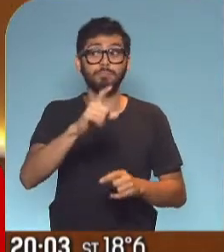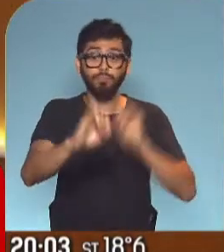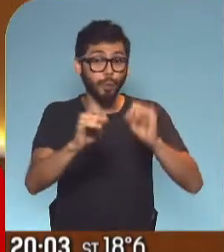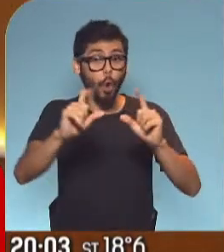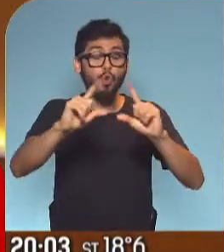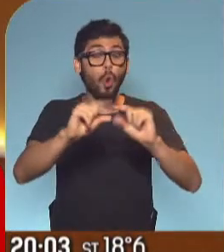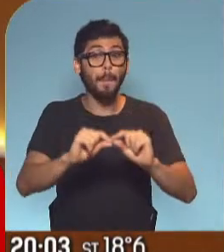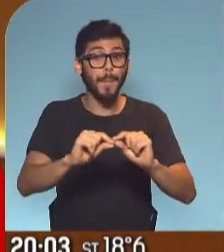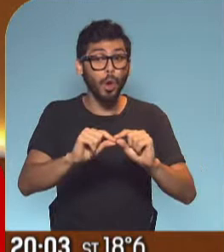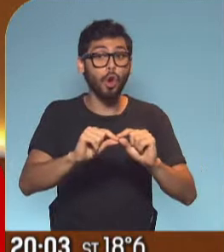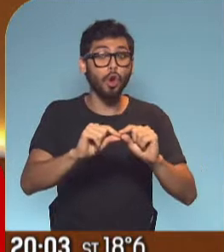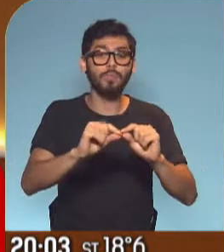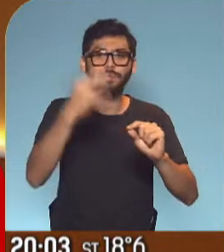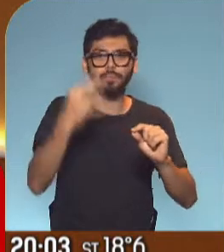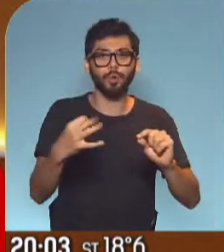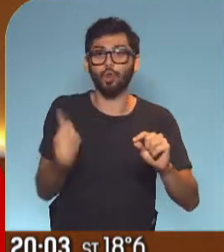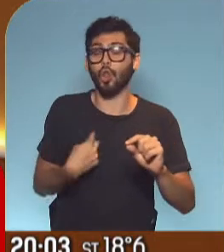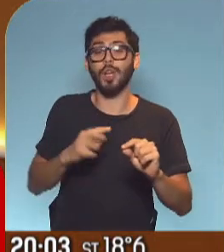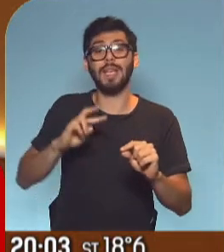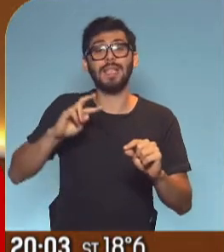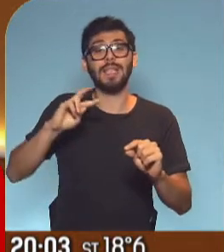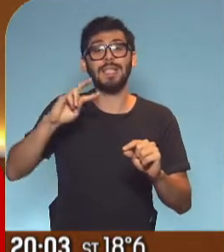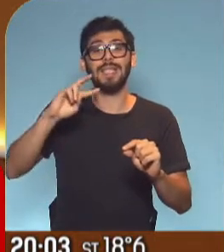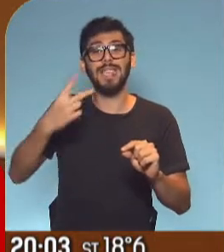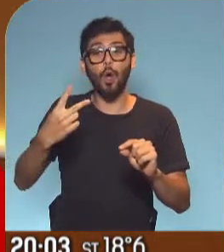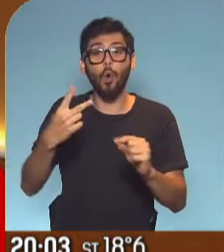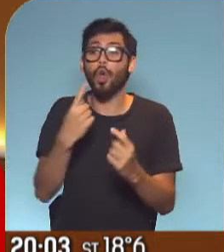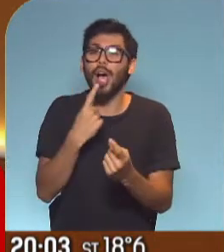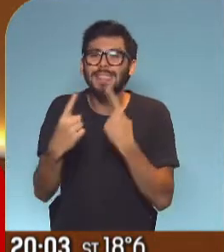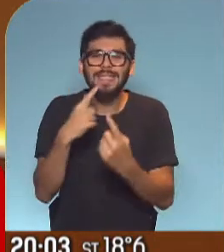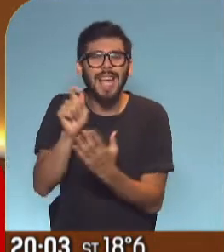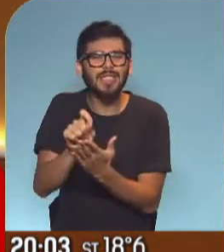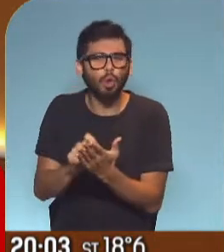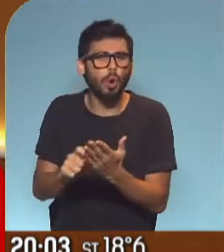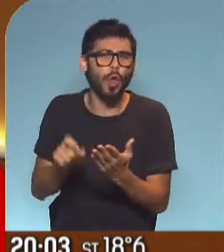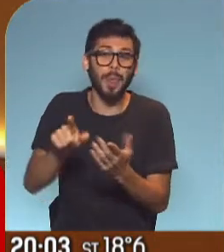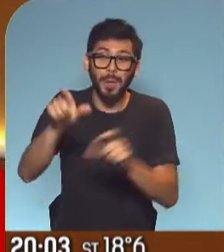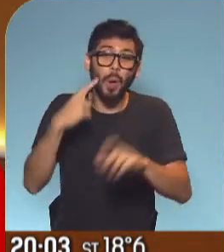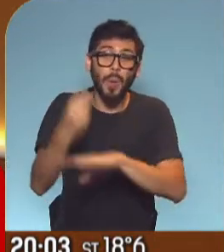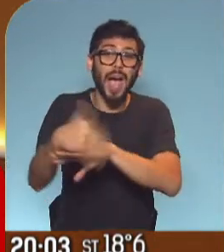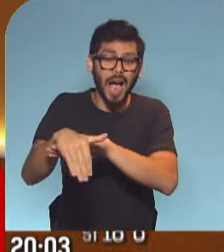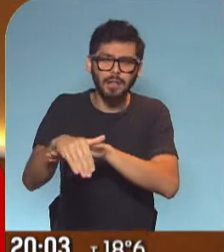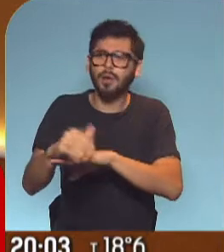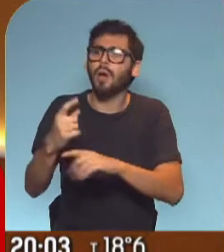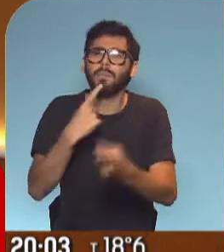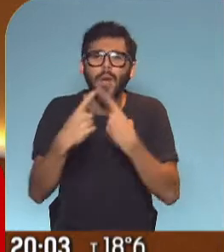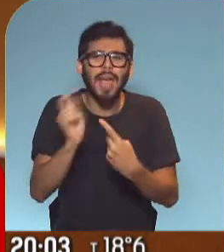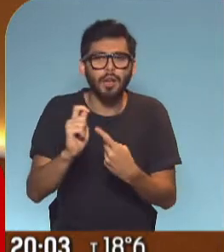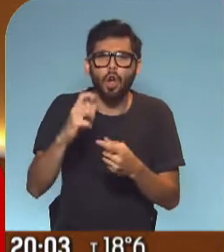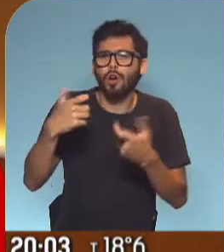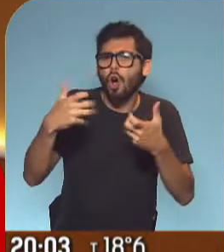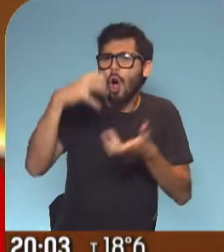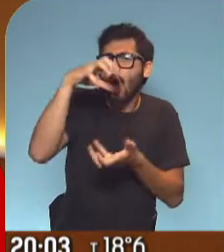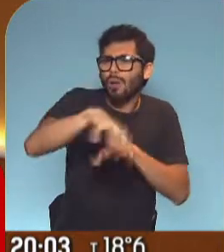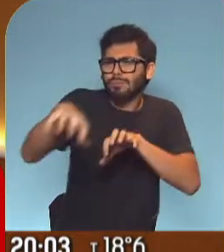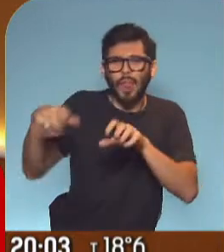números que nos dio el segundo Censo Popular de Gente en Situación de Calle, que es un censo que se llevó adelante con distintas organizaciones que hace muchísimos años